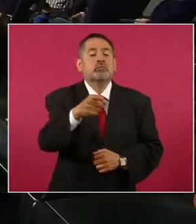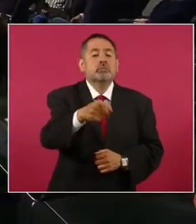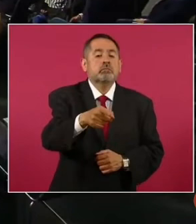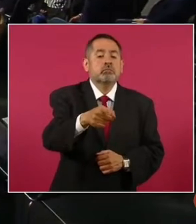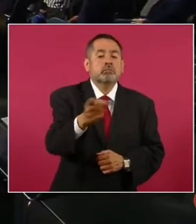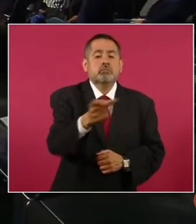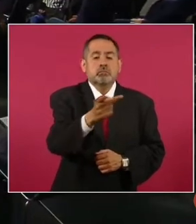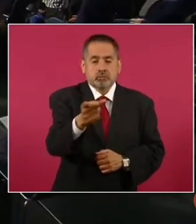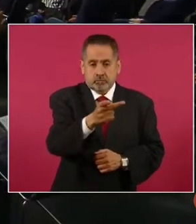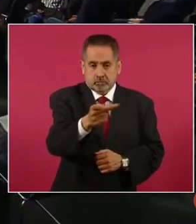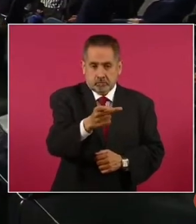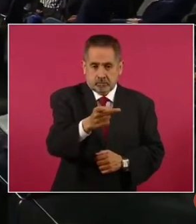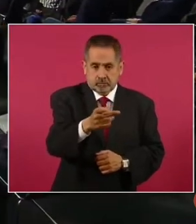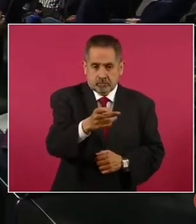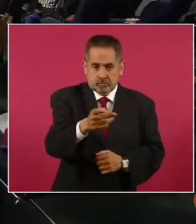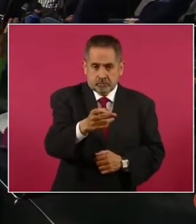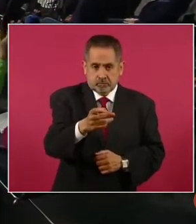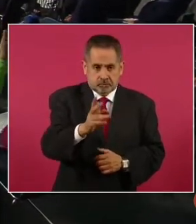ustedes dos.